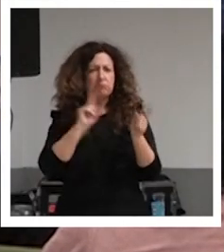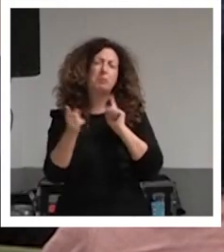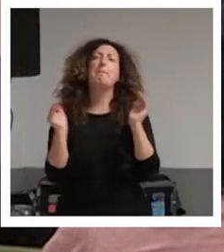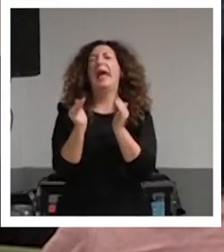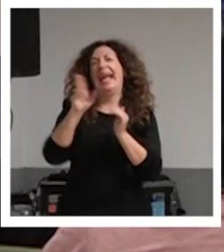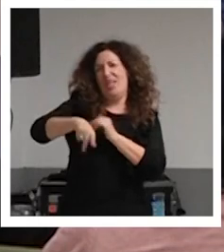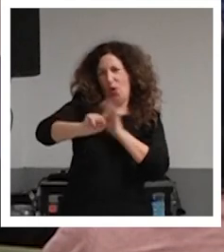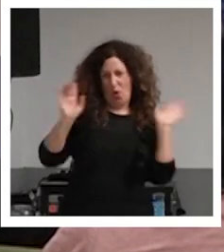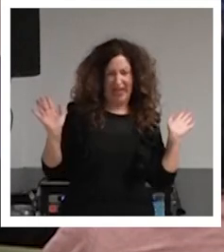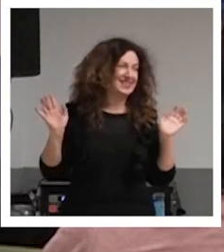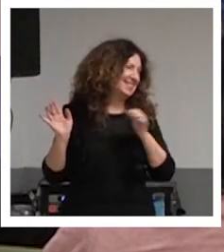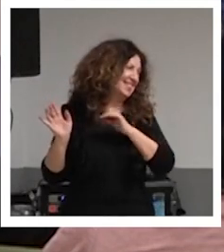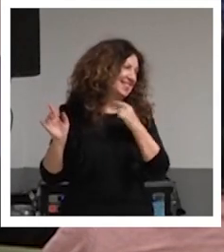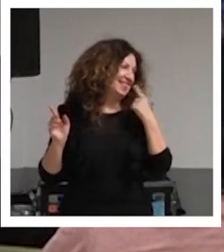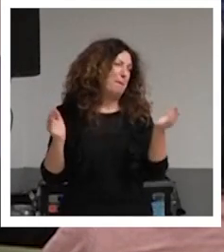pequeño